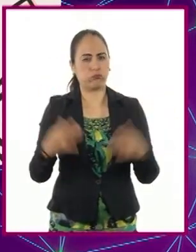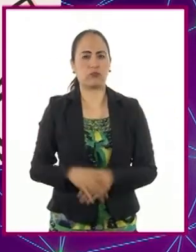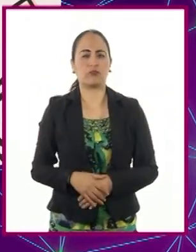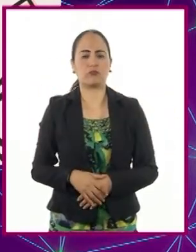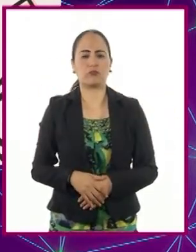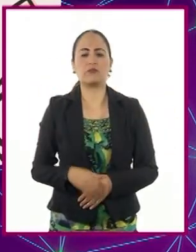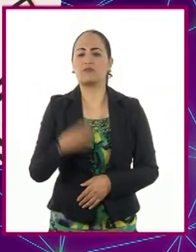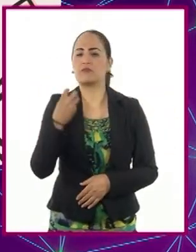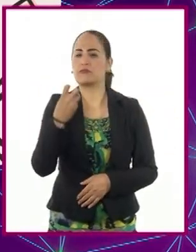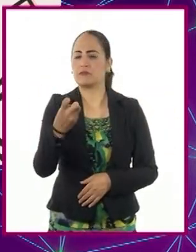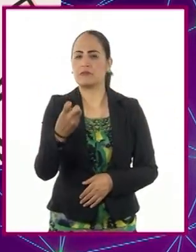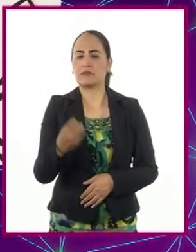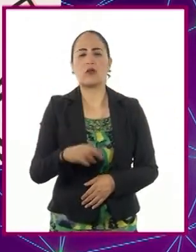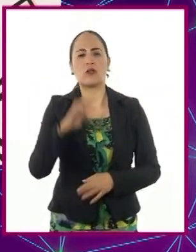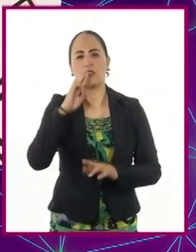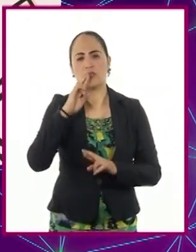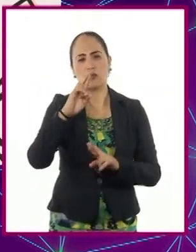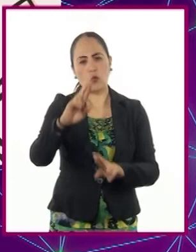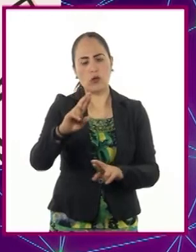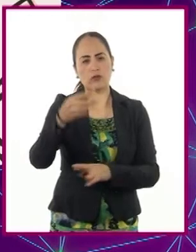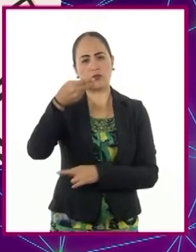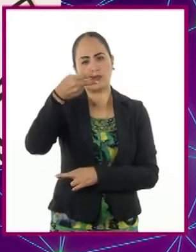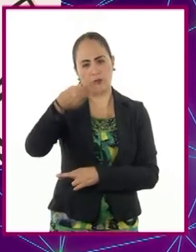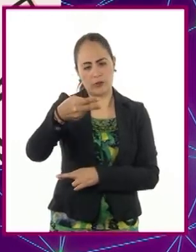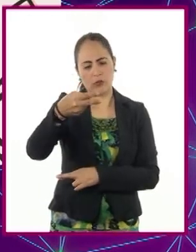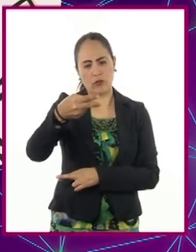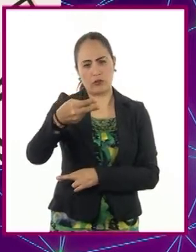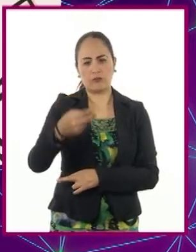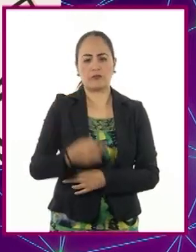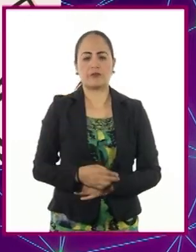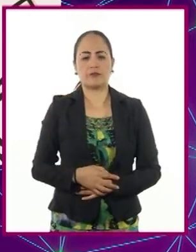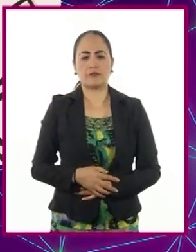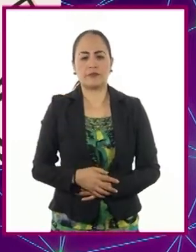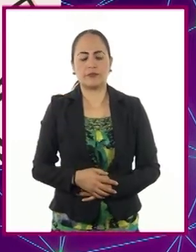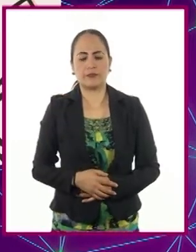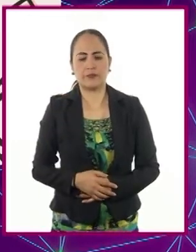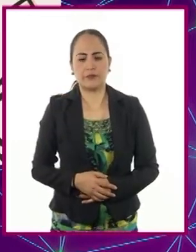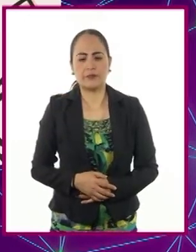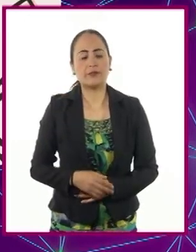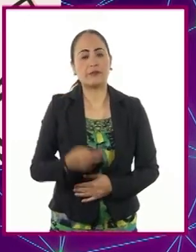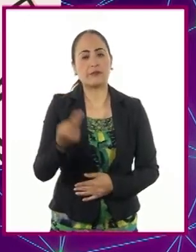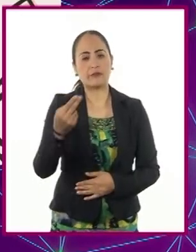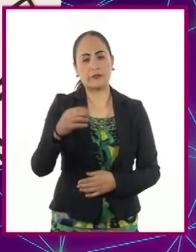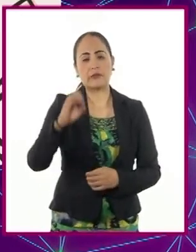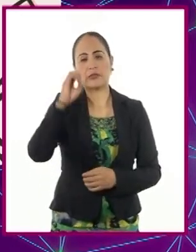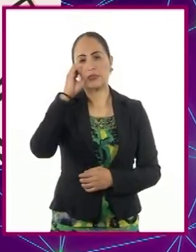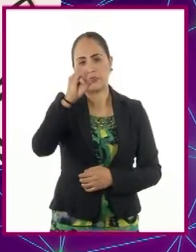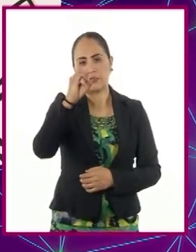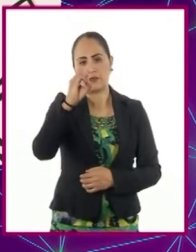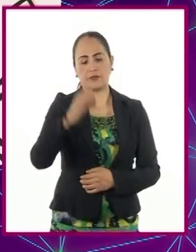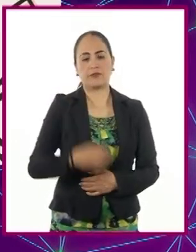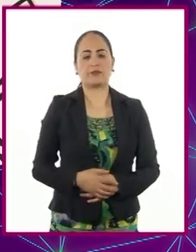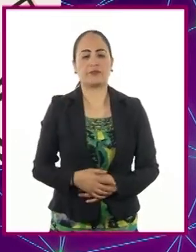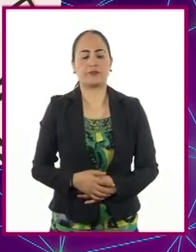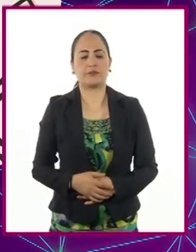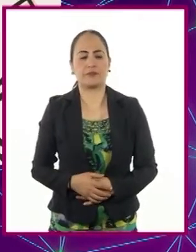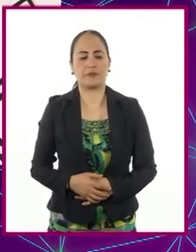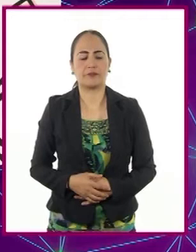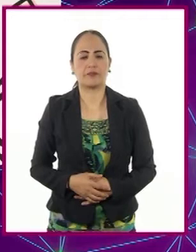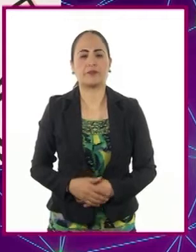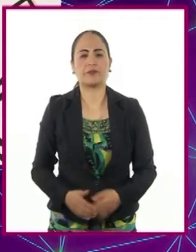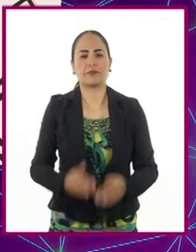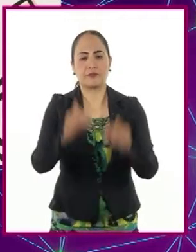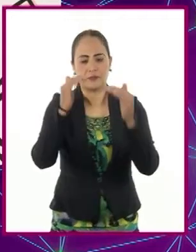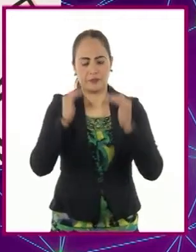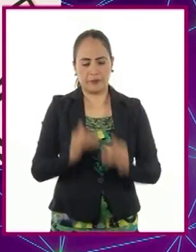suma algebraica de los números de oxidación de los elementos que forman el compuesto tiene un valor de 0. Continuemos con la asignación